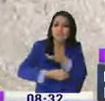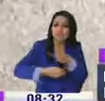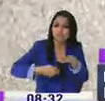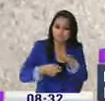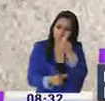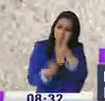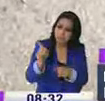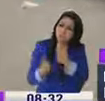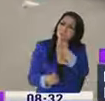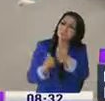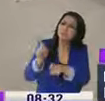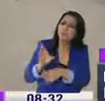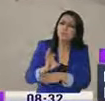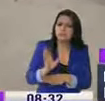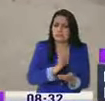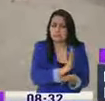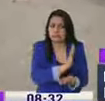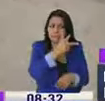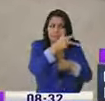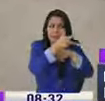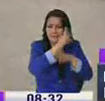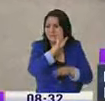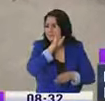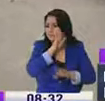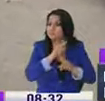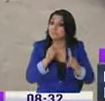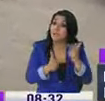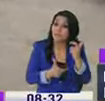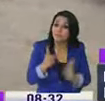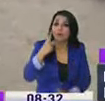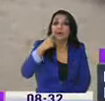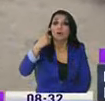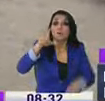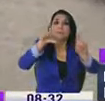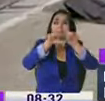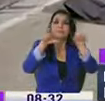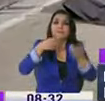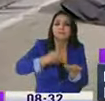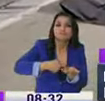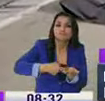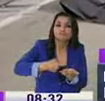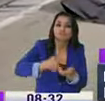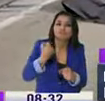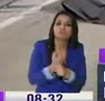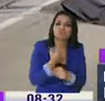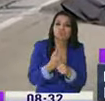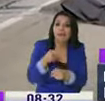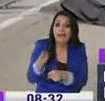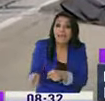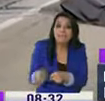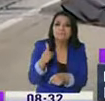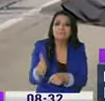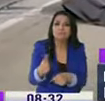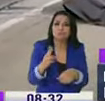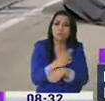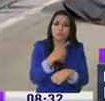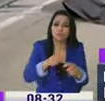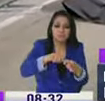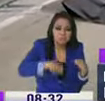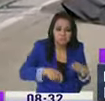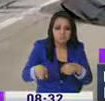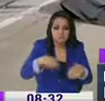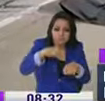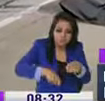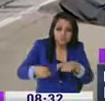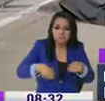hablar ante la cámara consideran que se puede tratar de un obrero de las camaroneras, ya que este tipo de arma blanca es la que emplean